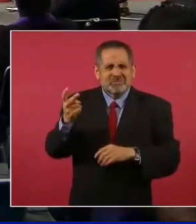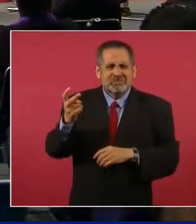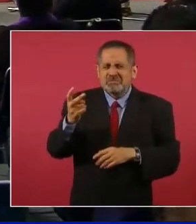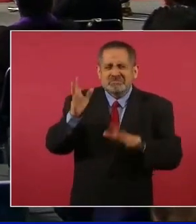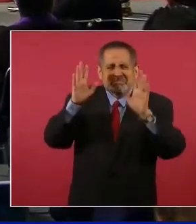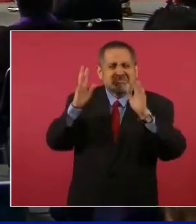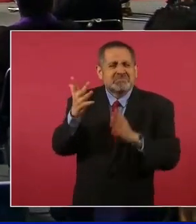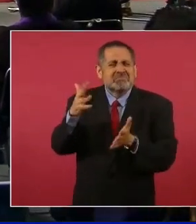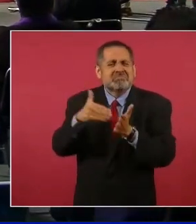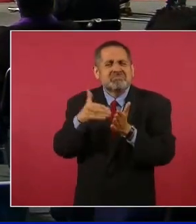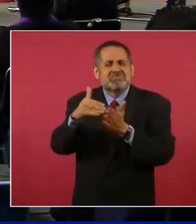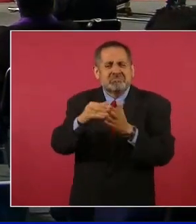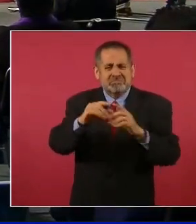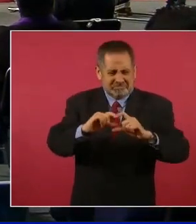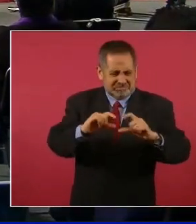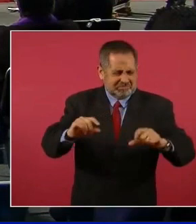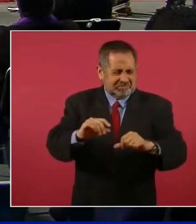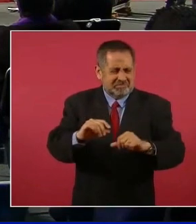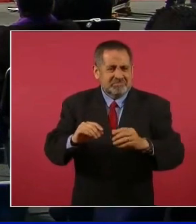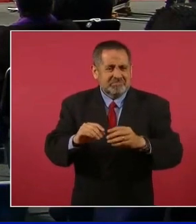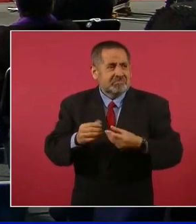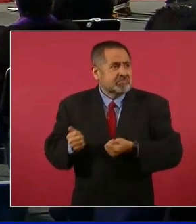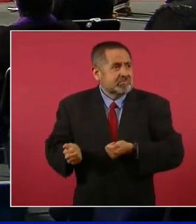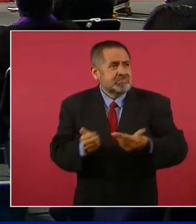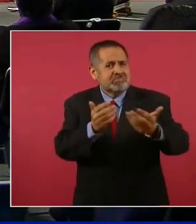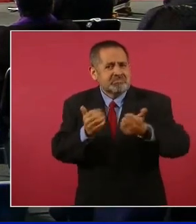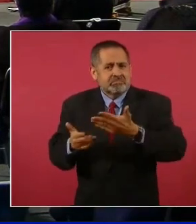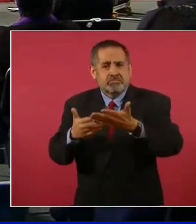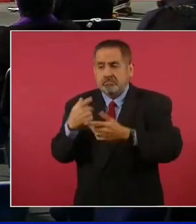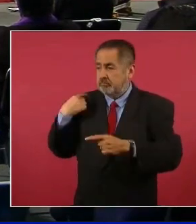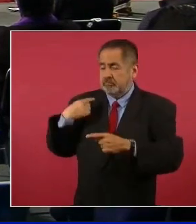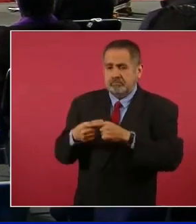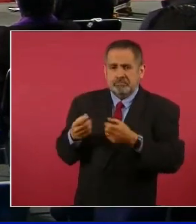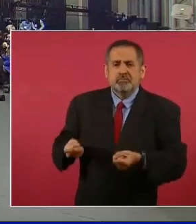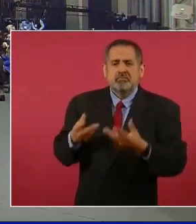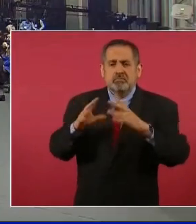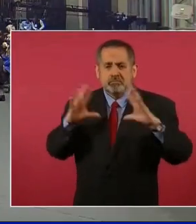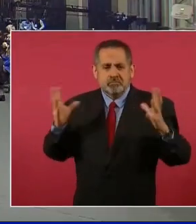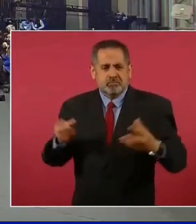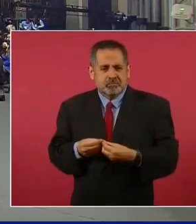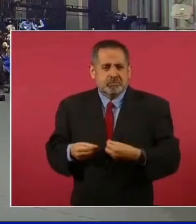250 millones de dosis. ¿Cuántas llevamos hasta ahora?